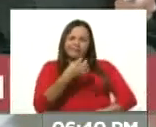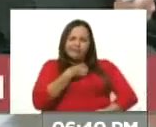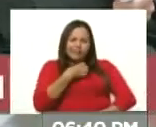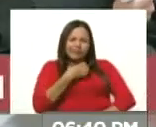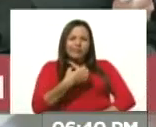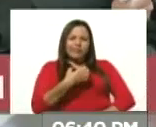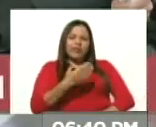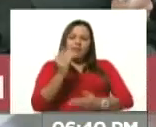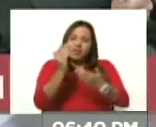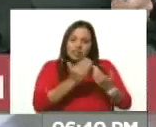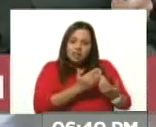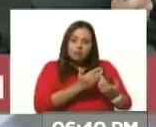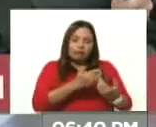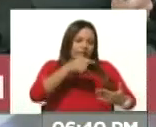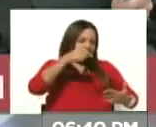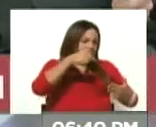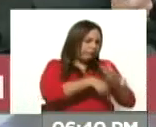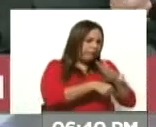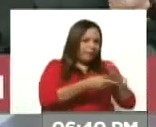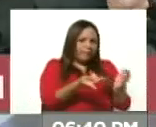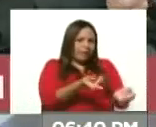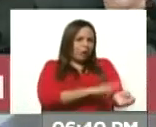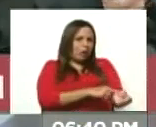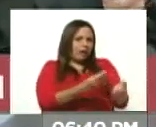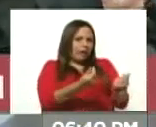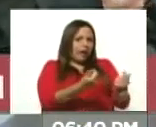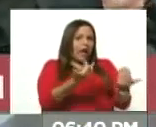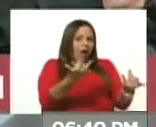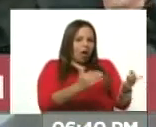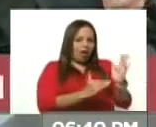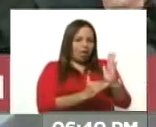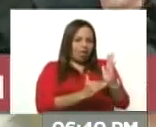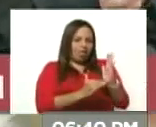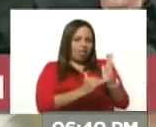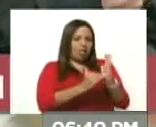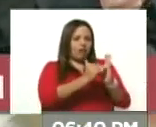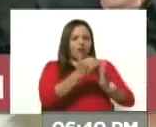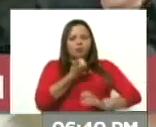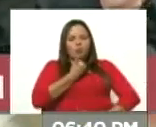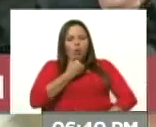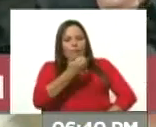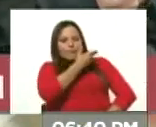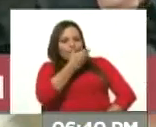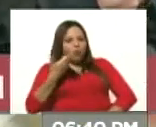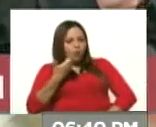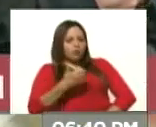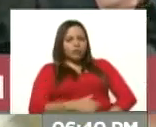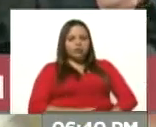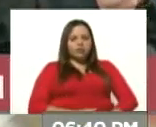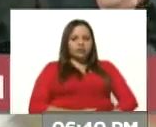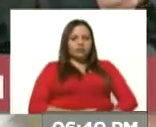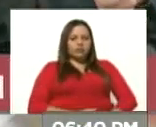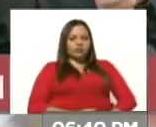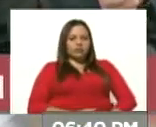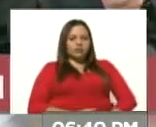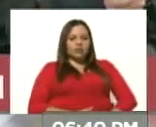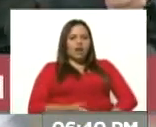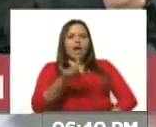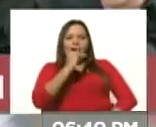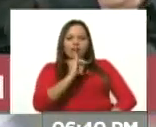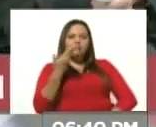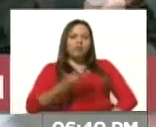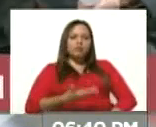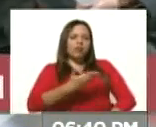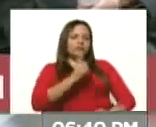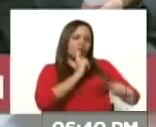venimos del foso y cualquier mejora cualquier medida por mejora es valorado